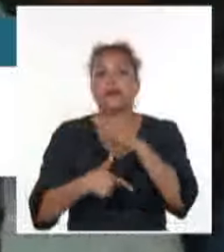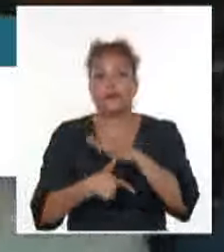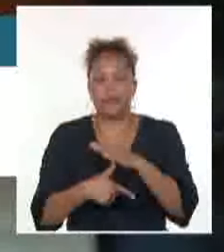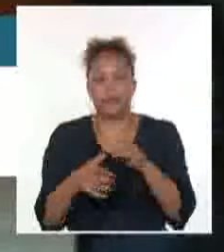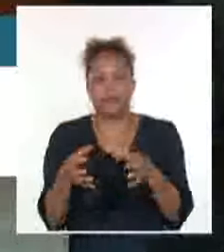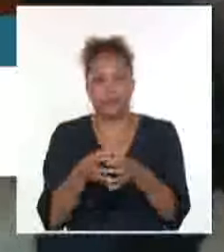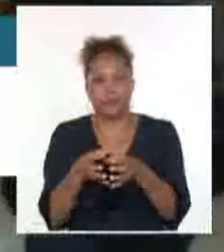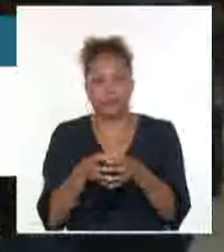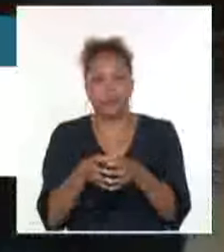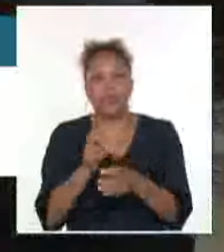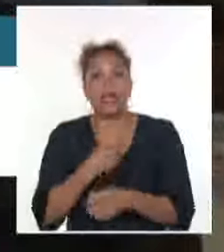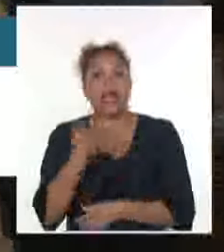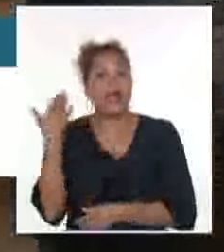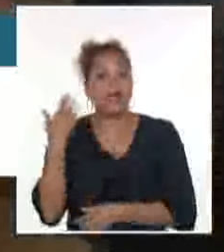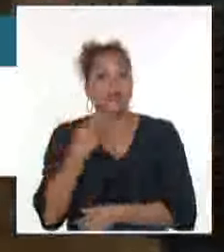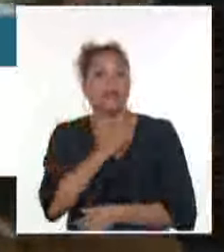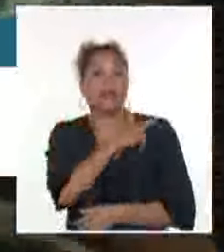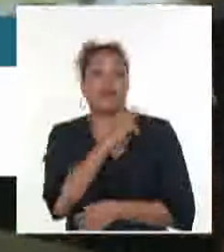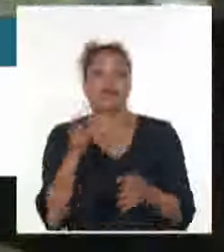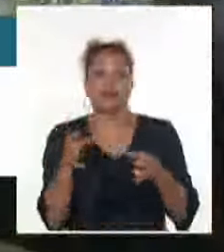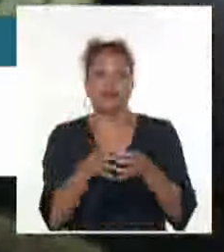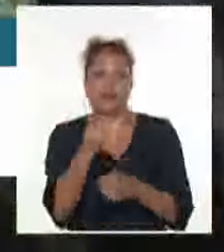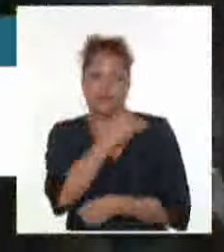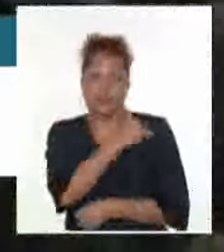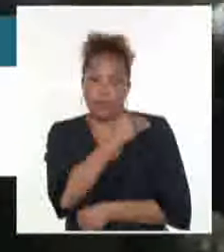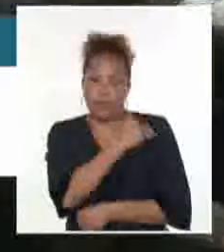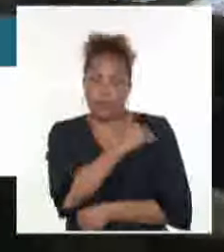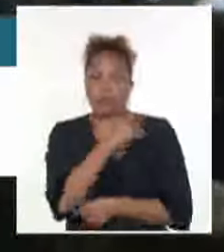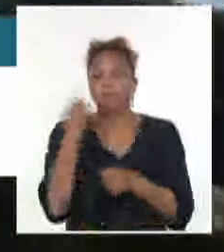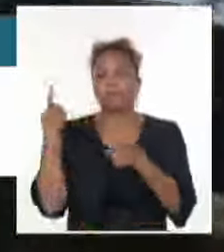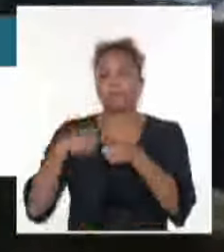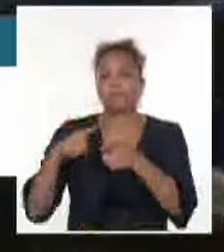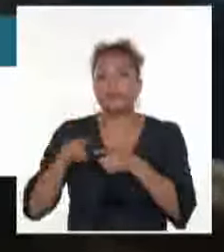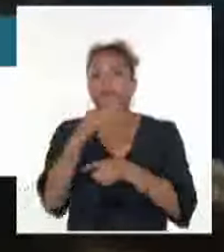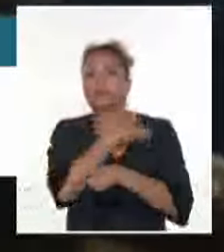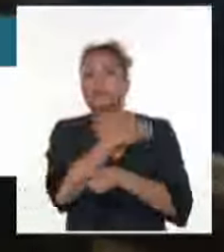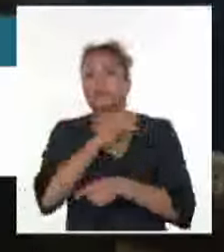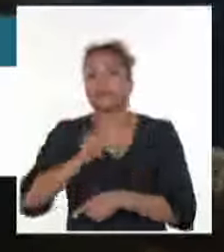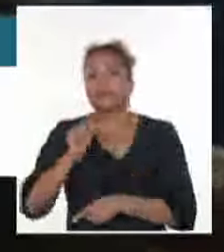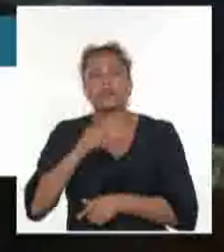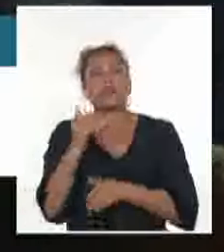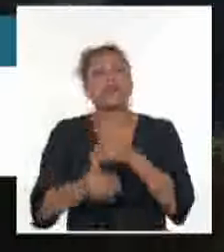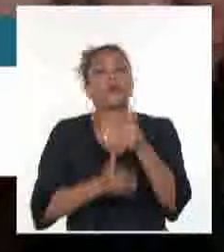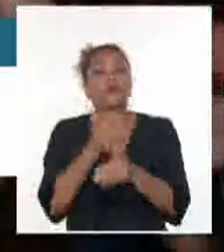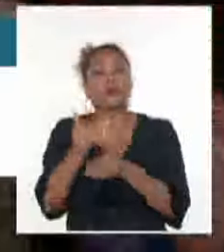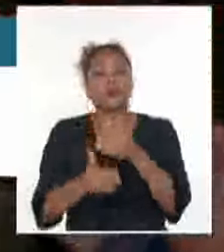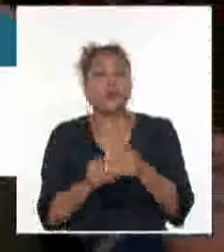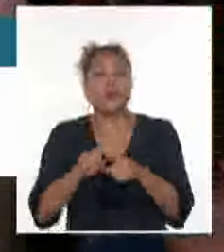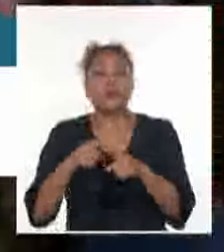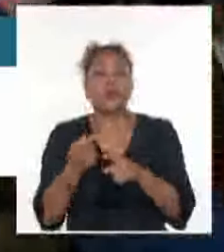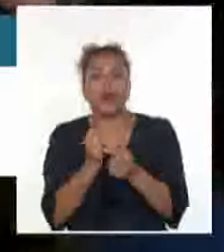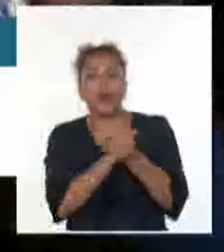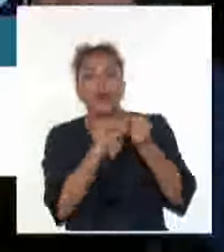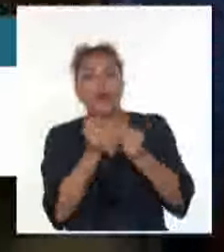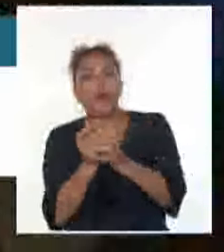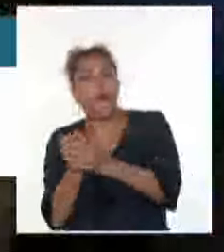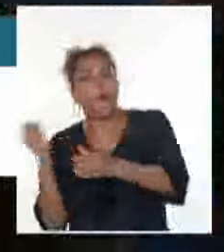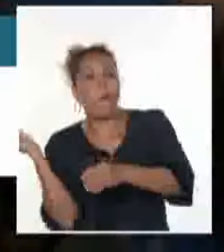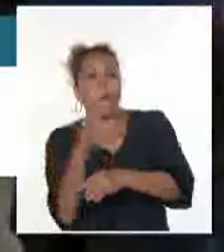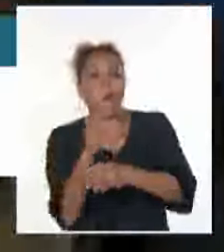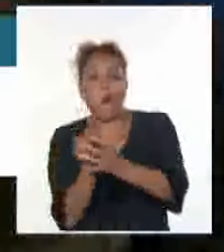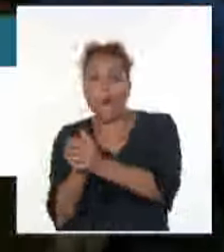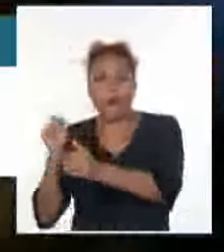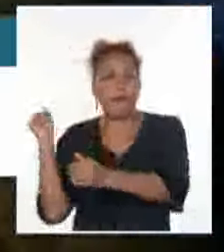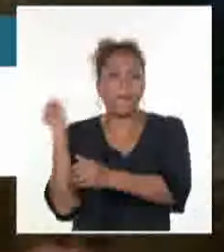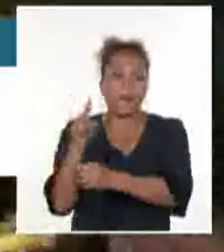ex jefe de la Armada, ambos encarcelados. Otros militares serán también procesados por destrucción de los bienes del Estado debido a los daños